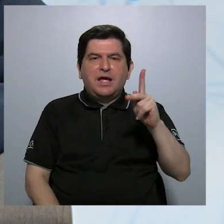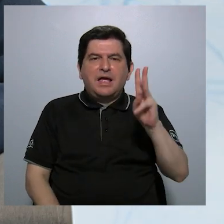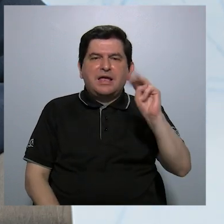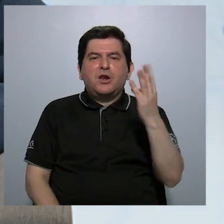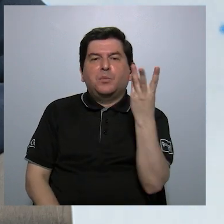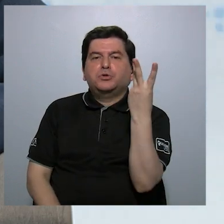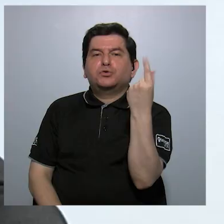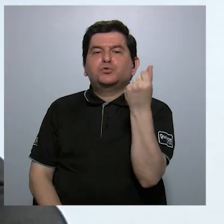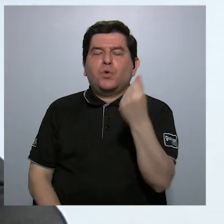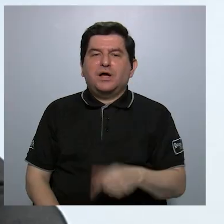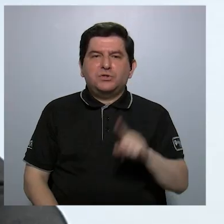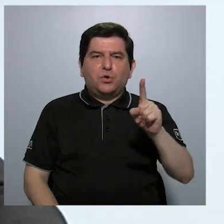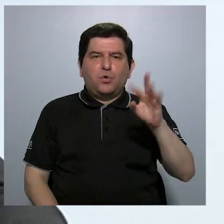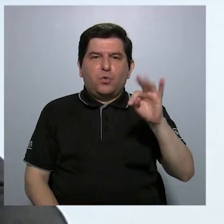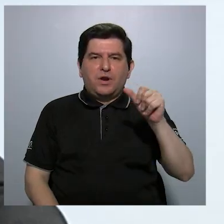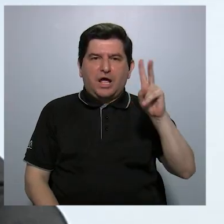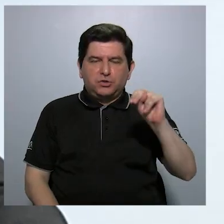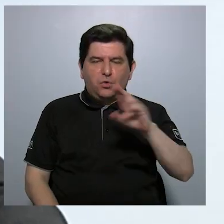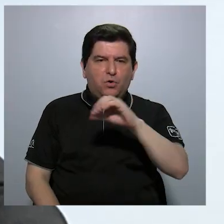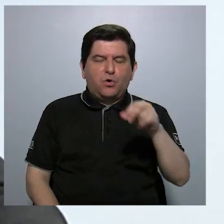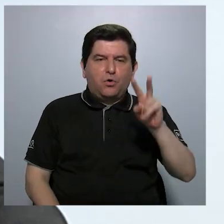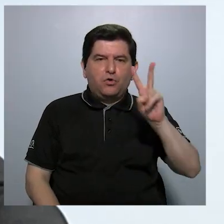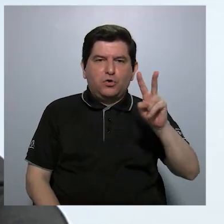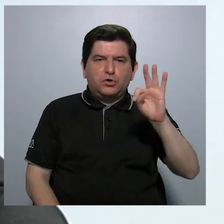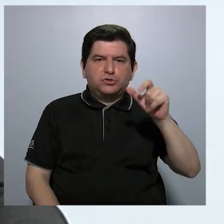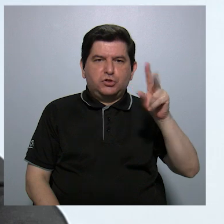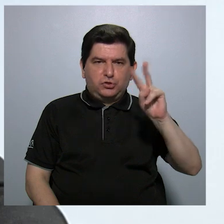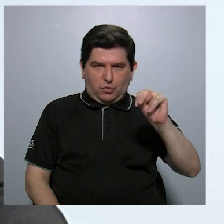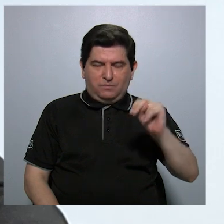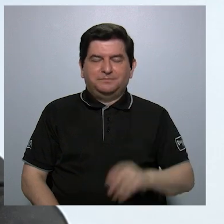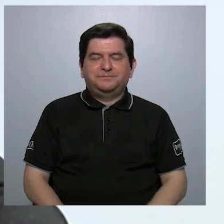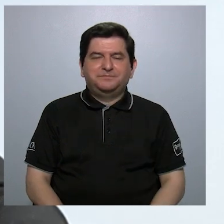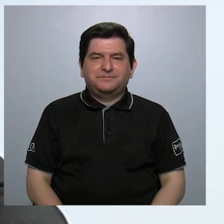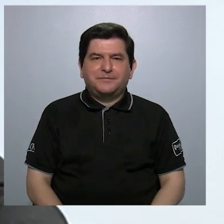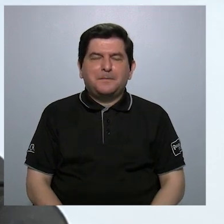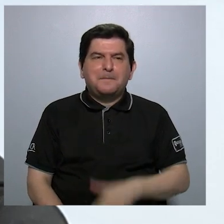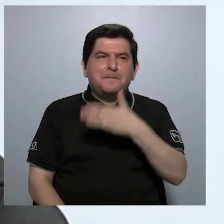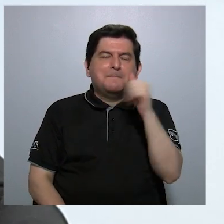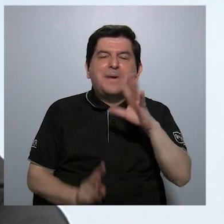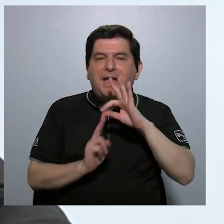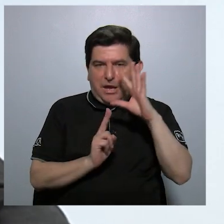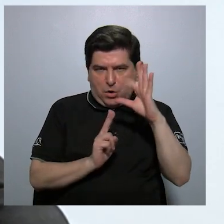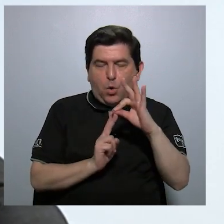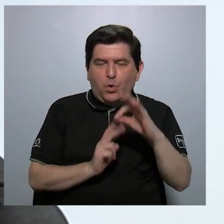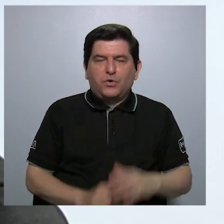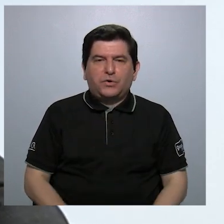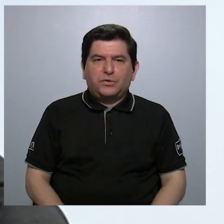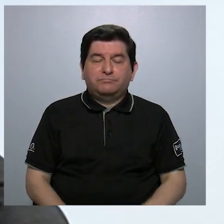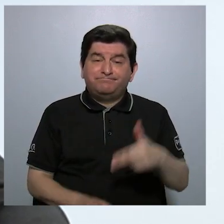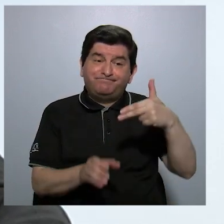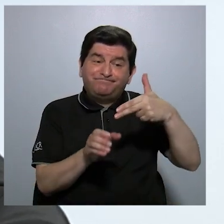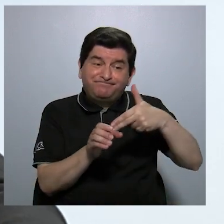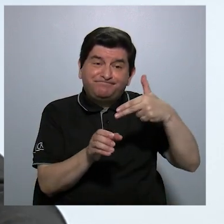¿Cuántos kilómetros pueden llevar 1 tonelada, 2 toneladas? Entonces se ha visto de que hay mejores opciones con